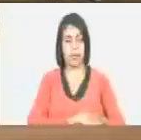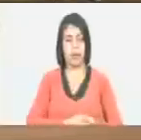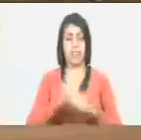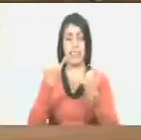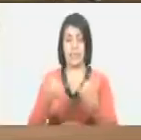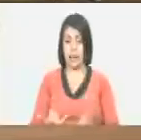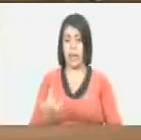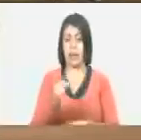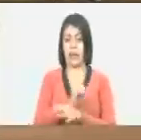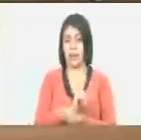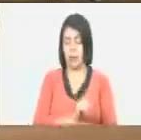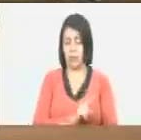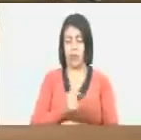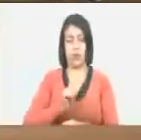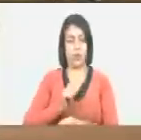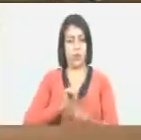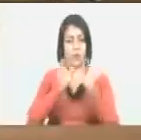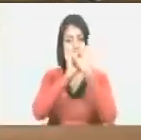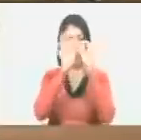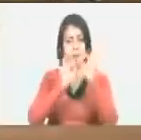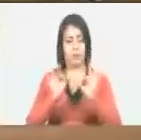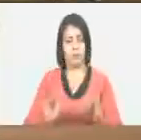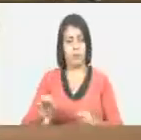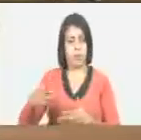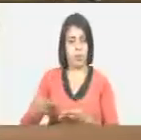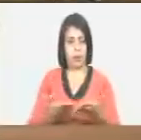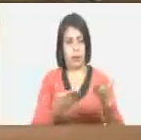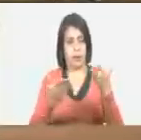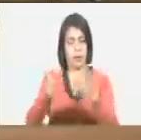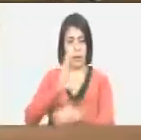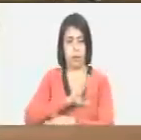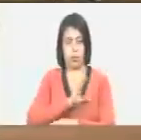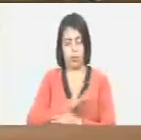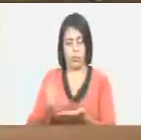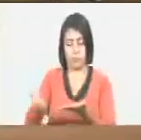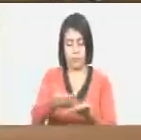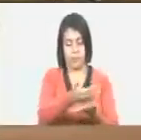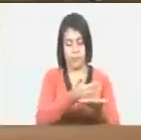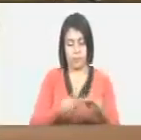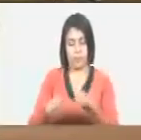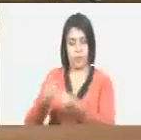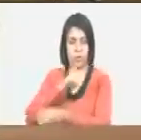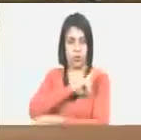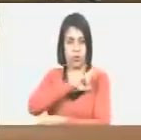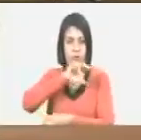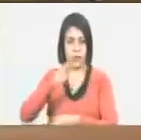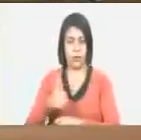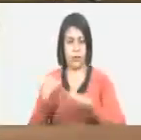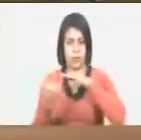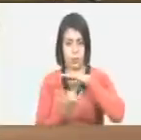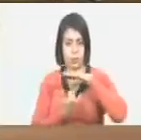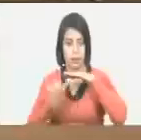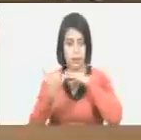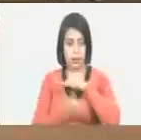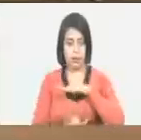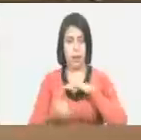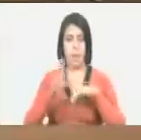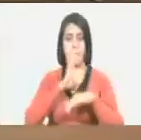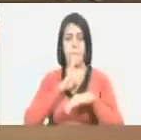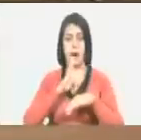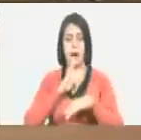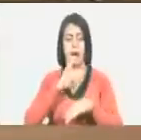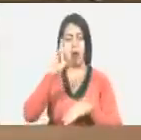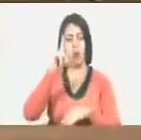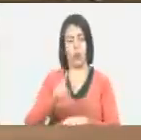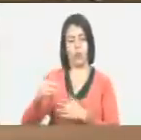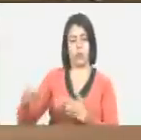manera inmediata y por cualquier vía al Servicio de Bienes Recuperados, la Superintendencia de Instituciones del Sector Bancario